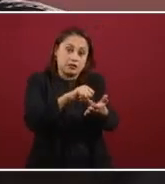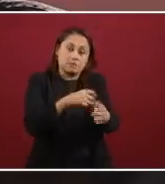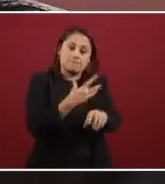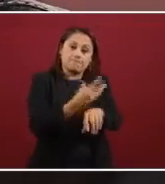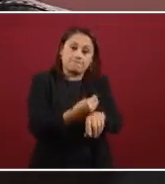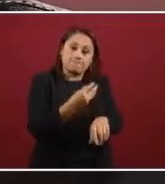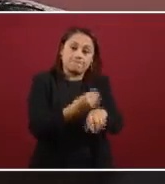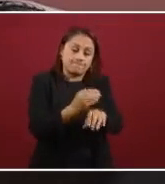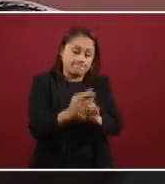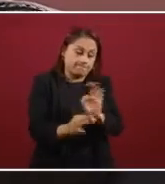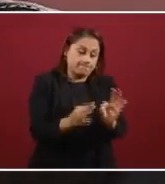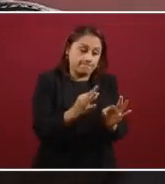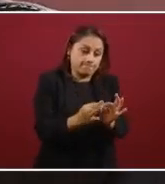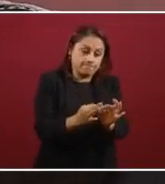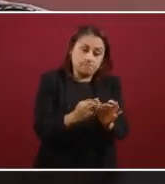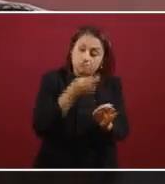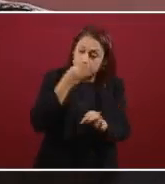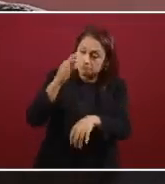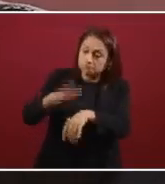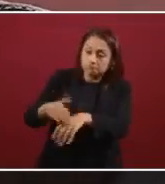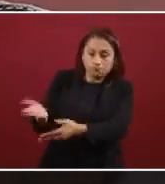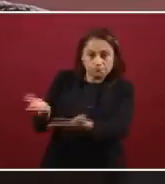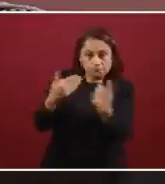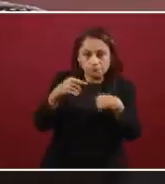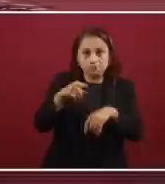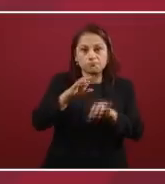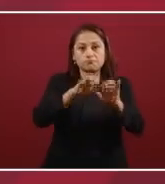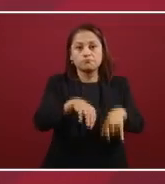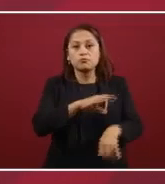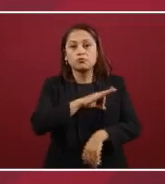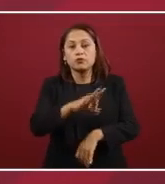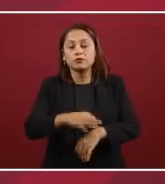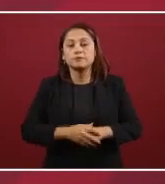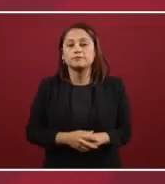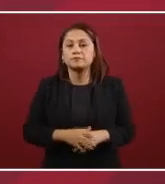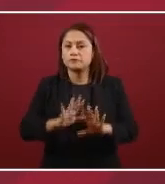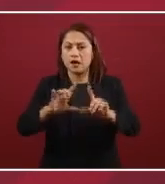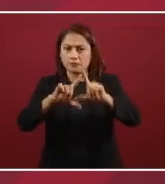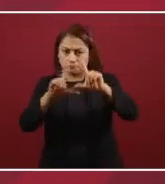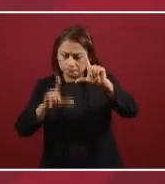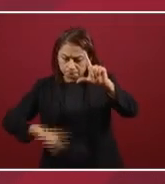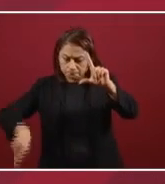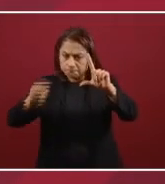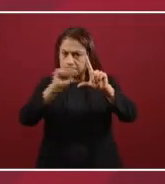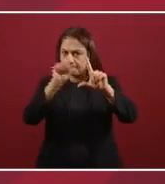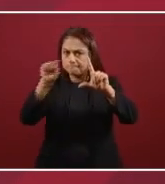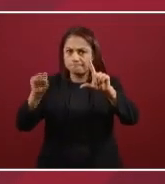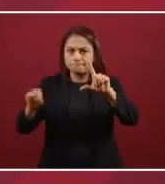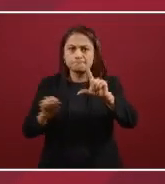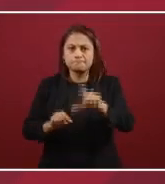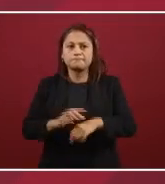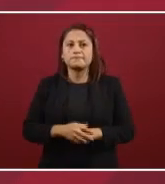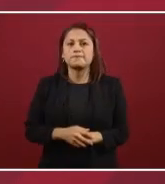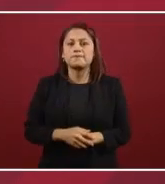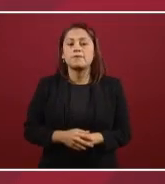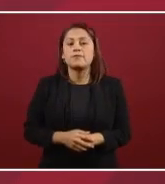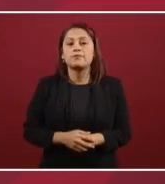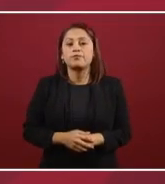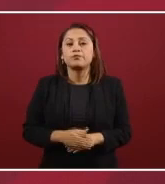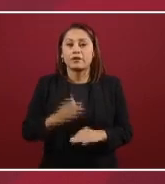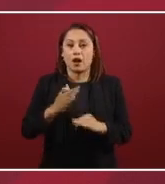instituciones del gobierno federal en todo el país. Entonces, vamos a pedirle al doctor